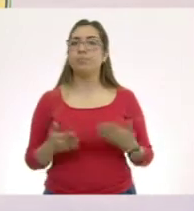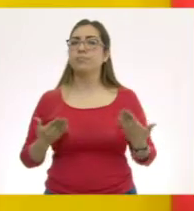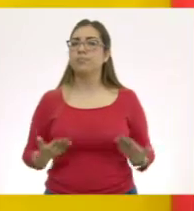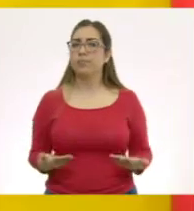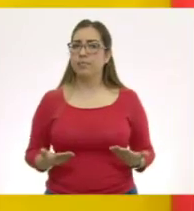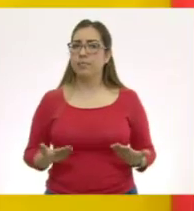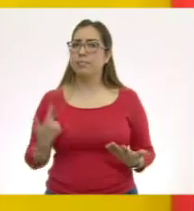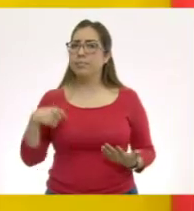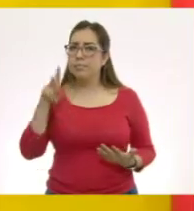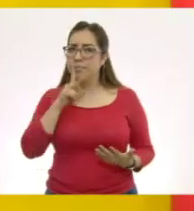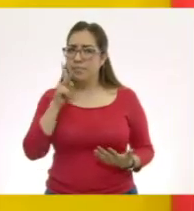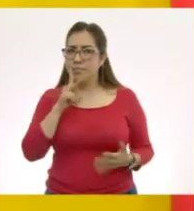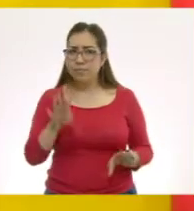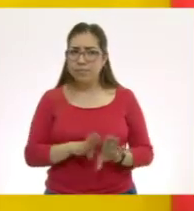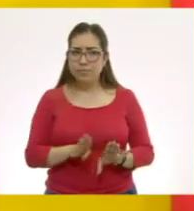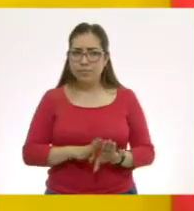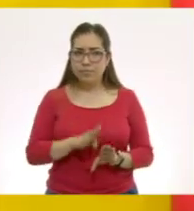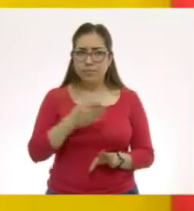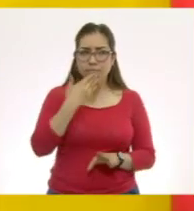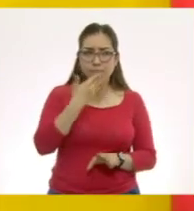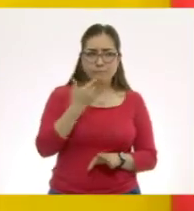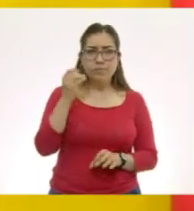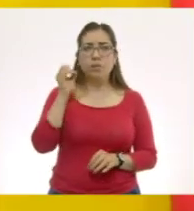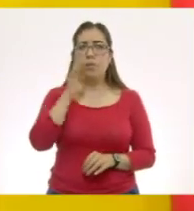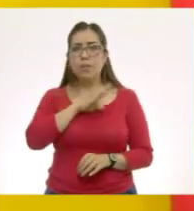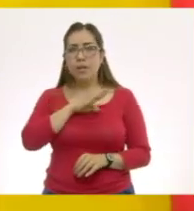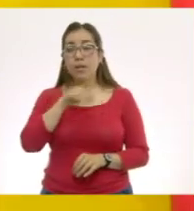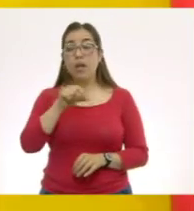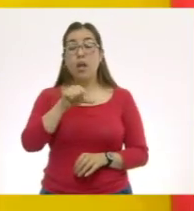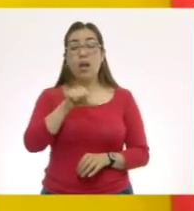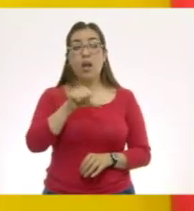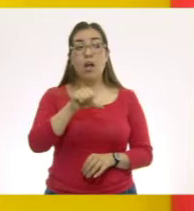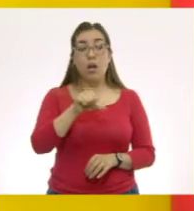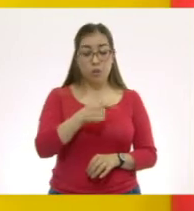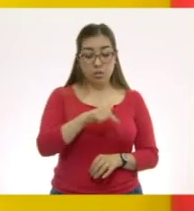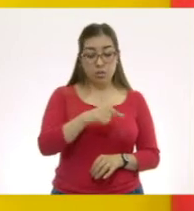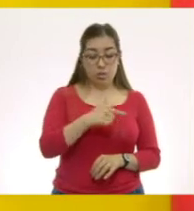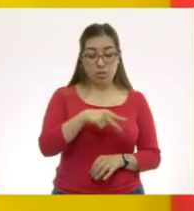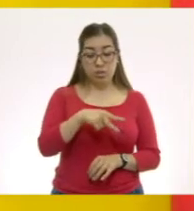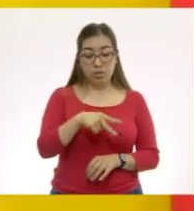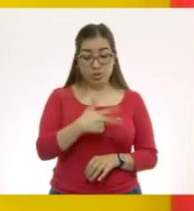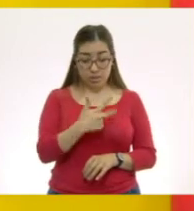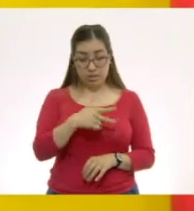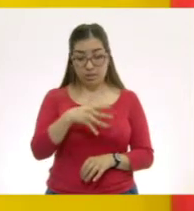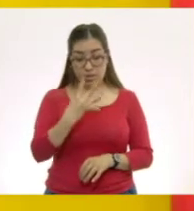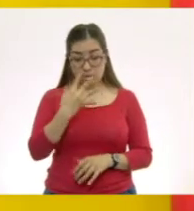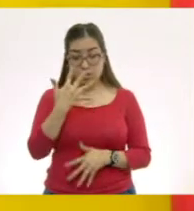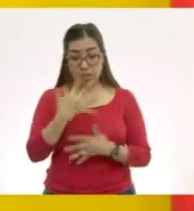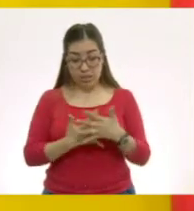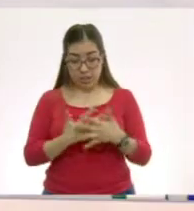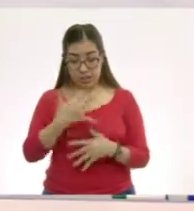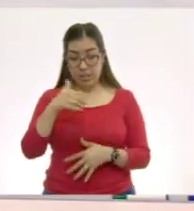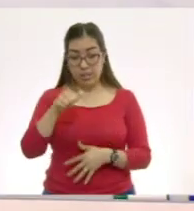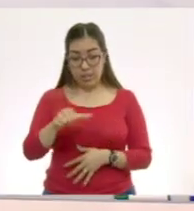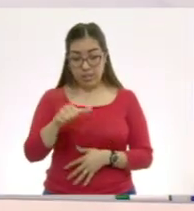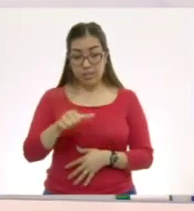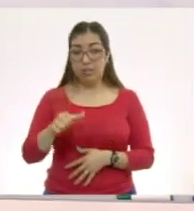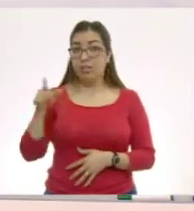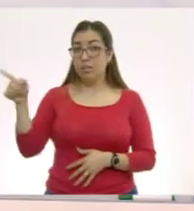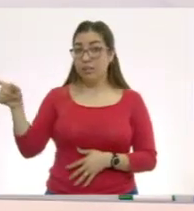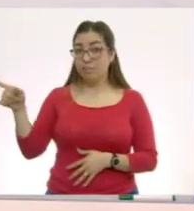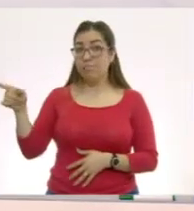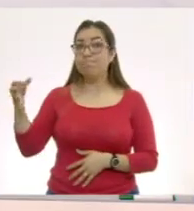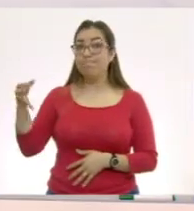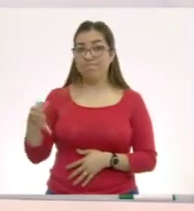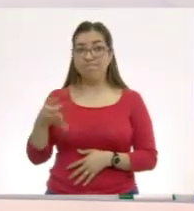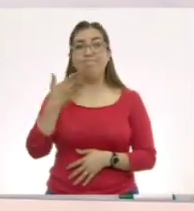entonces voy a comprobar. Tengo 10. 11, 12, 13, 14, 15. 16. 16. Y entonces